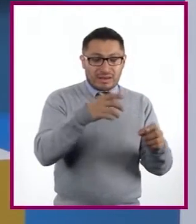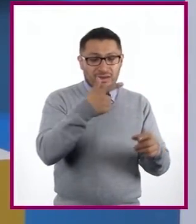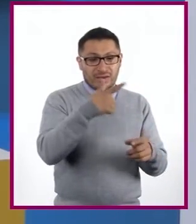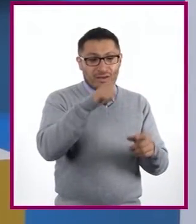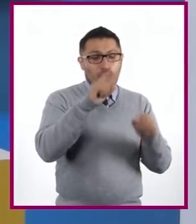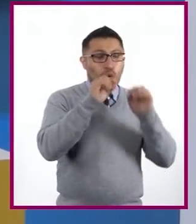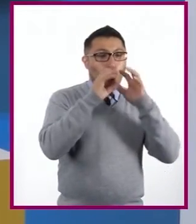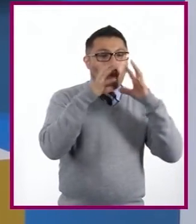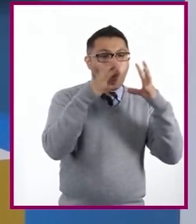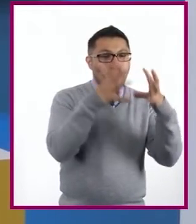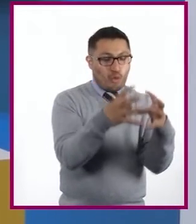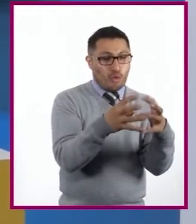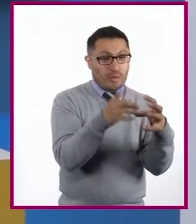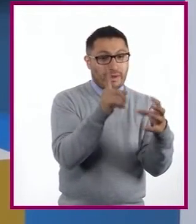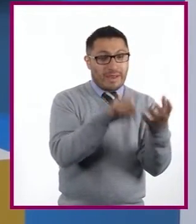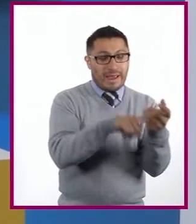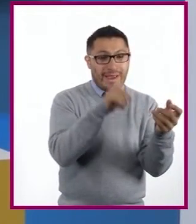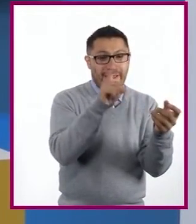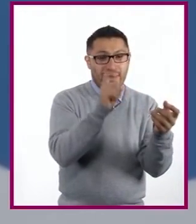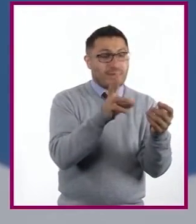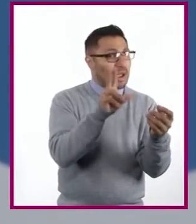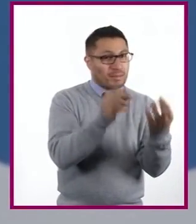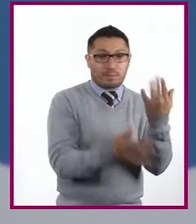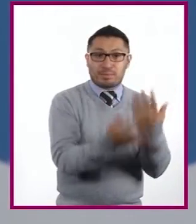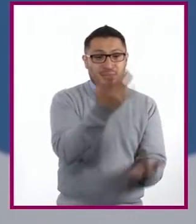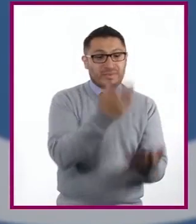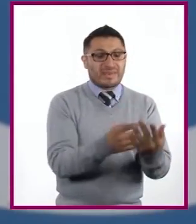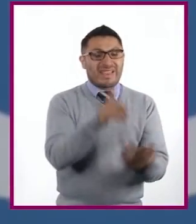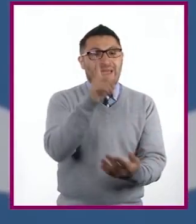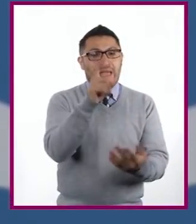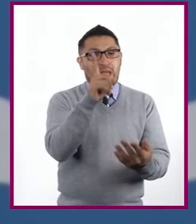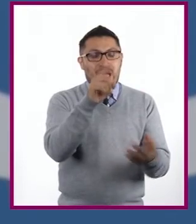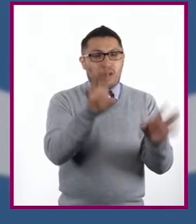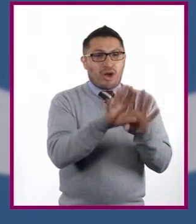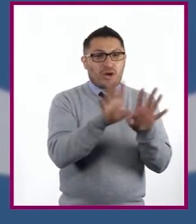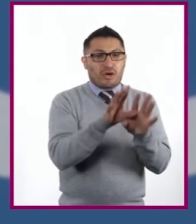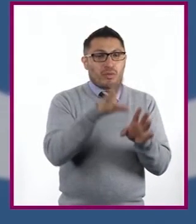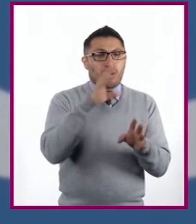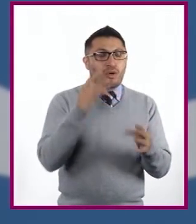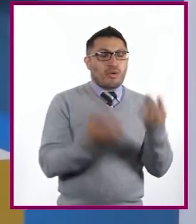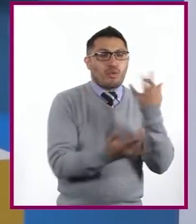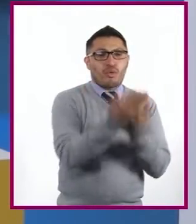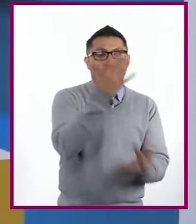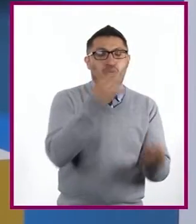tiene agua y por eso no se quema. El agua disipa el calor de la llama.